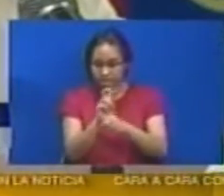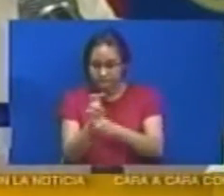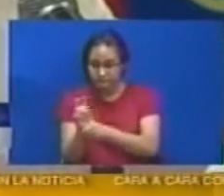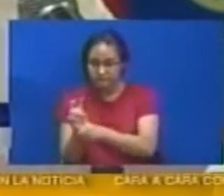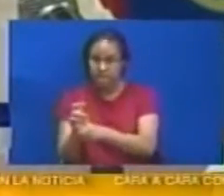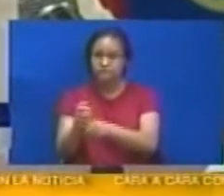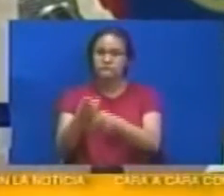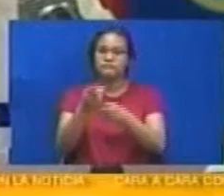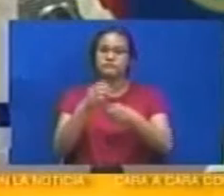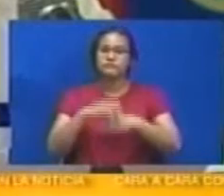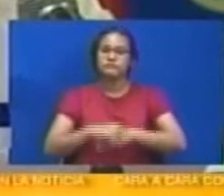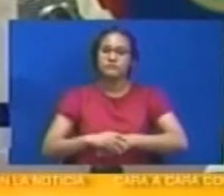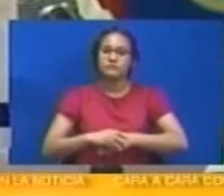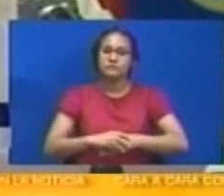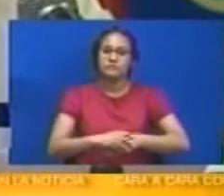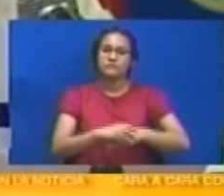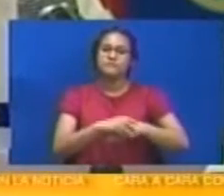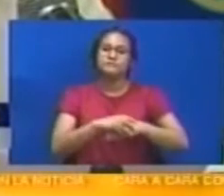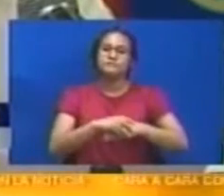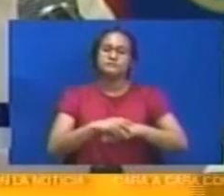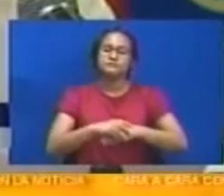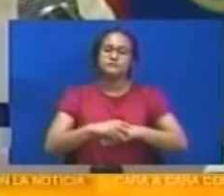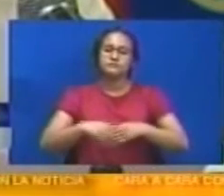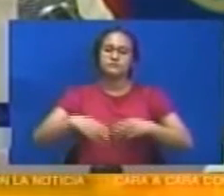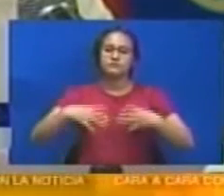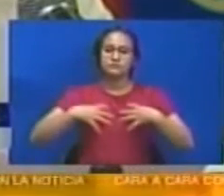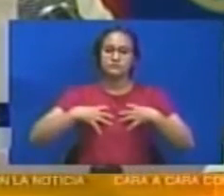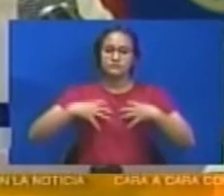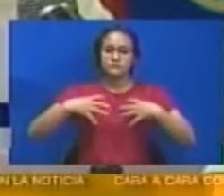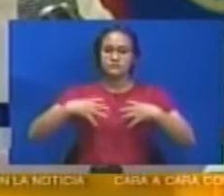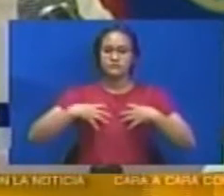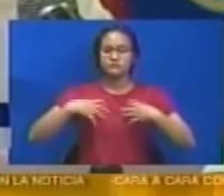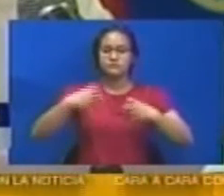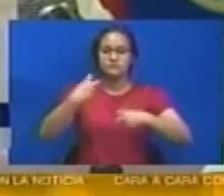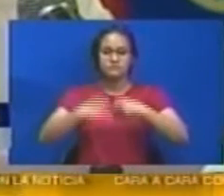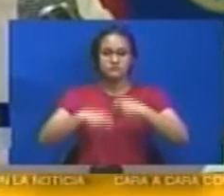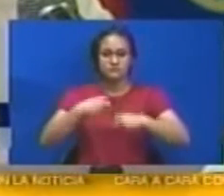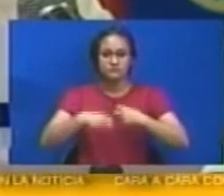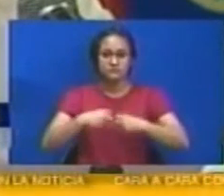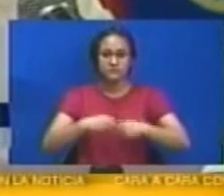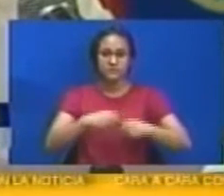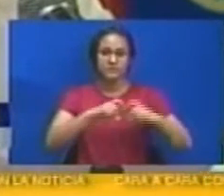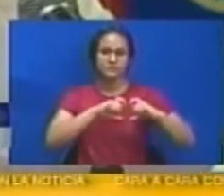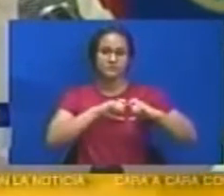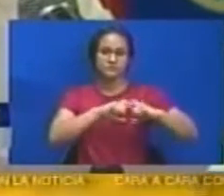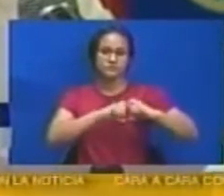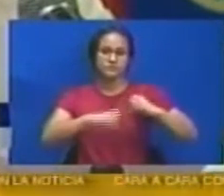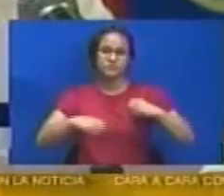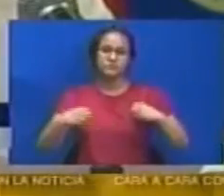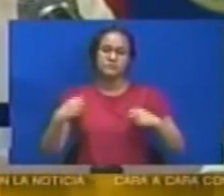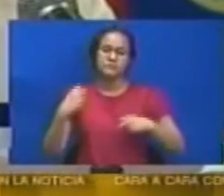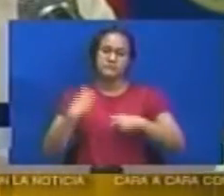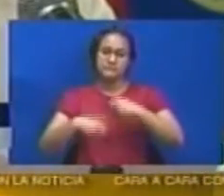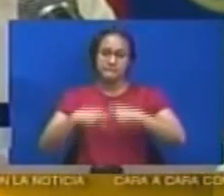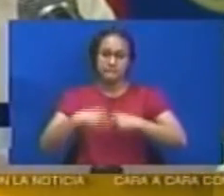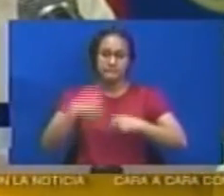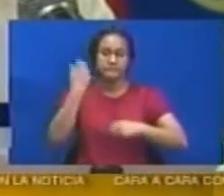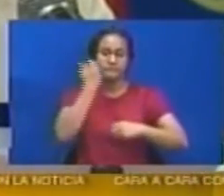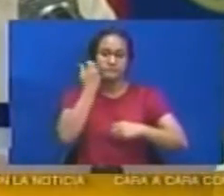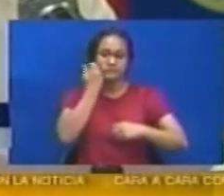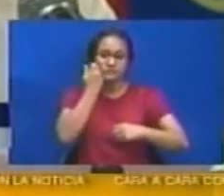a tromboembolismo pulmonar, diabetes milictus, infarto agudo en miocardio, crisis